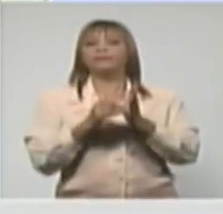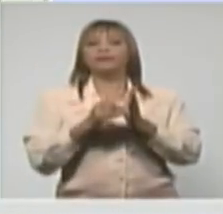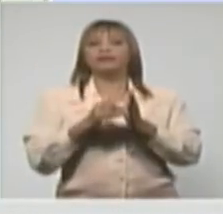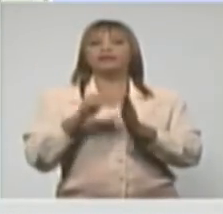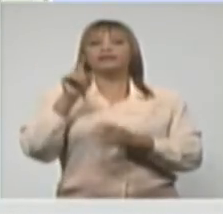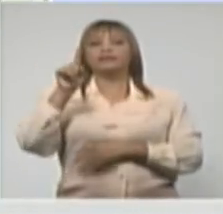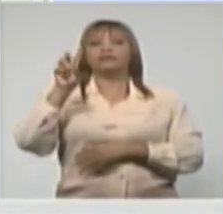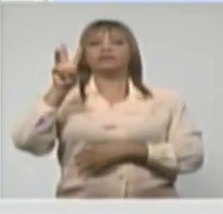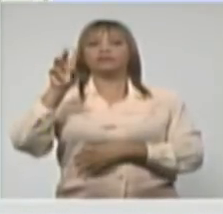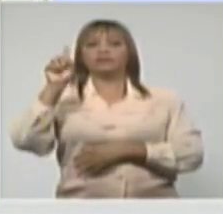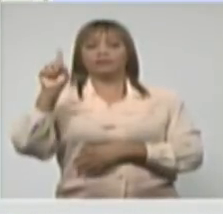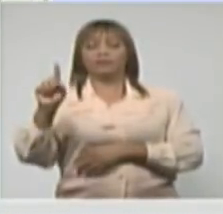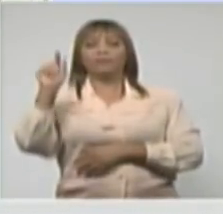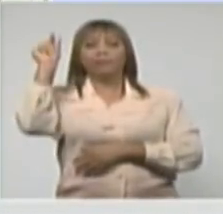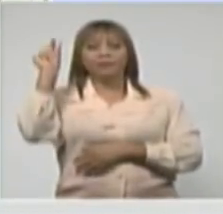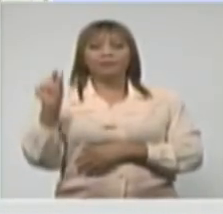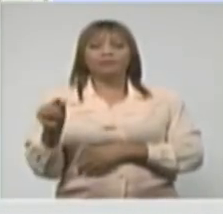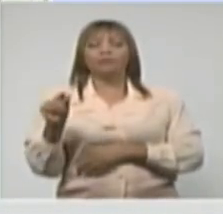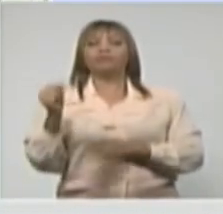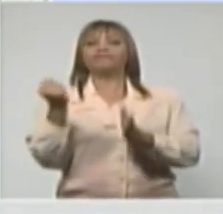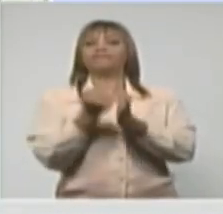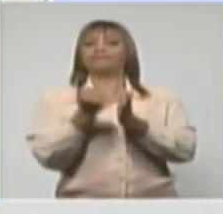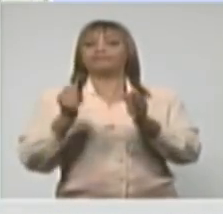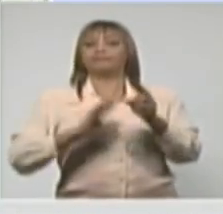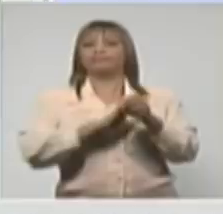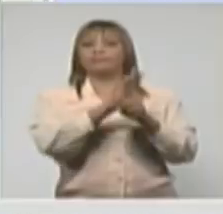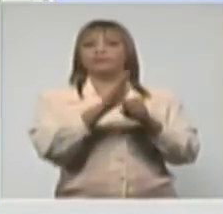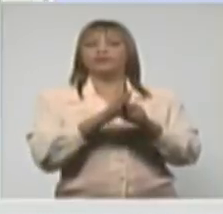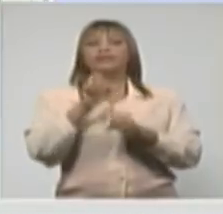6.757.131 personas confirmadas y